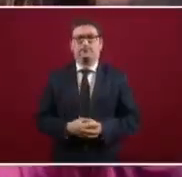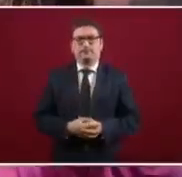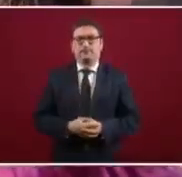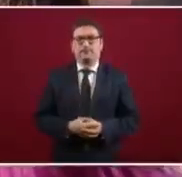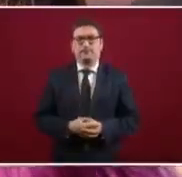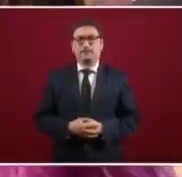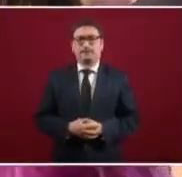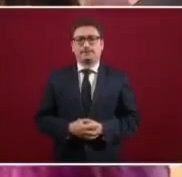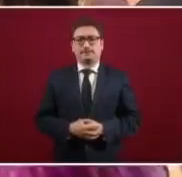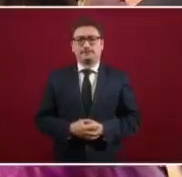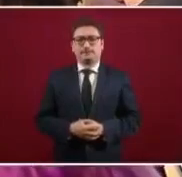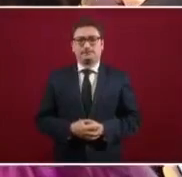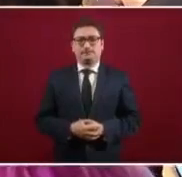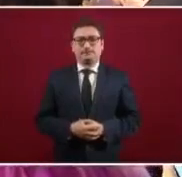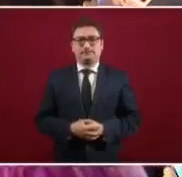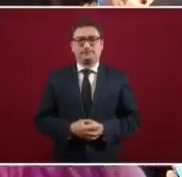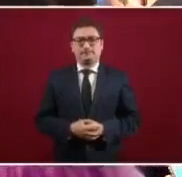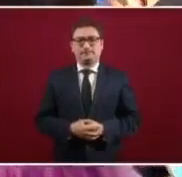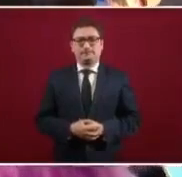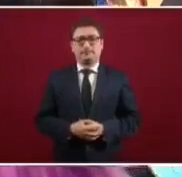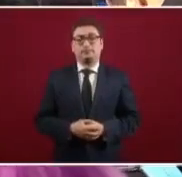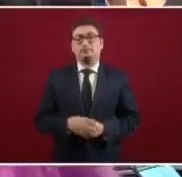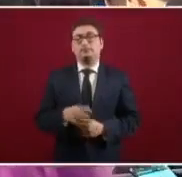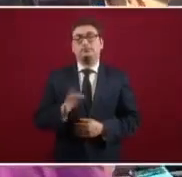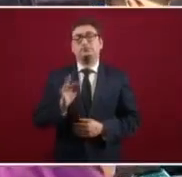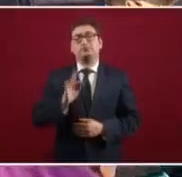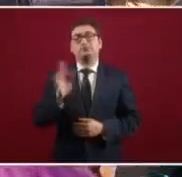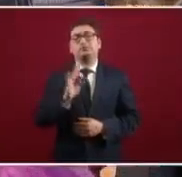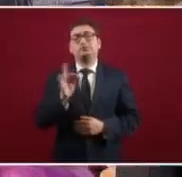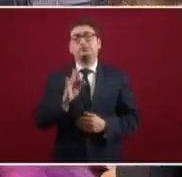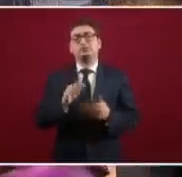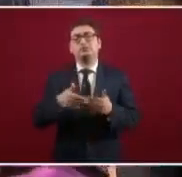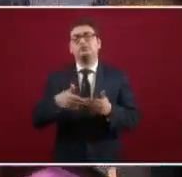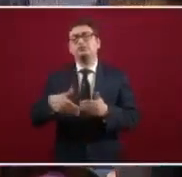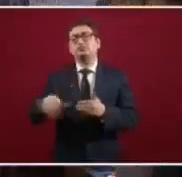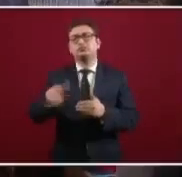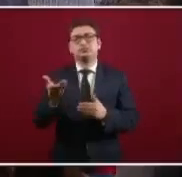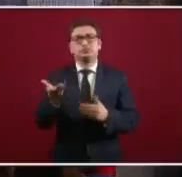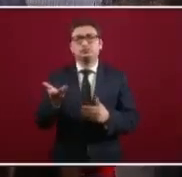posiblemente nos lleve a